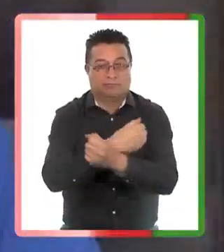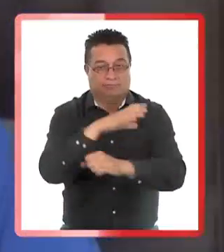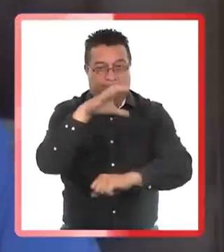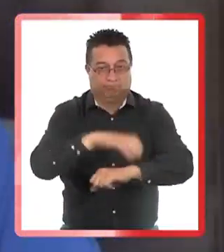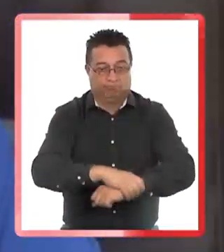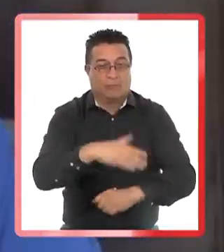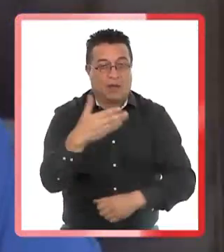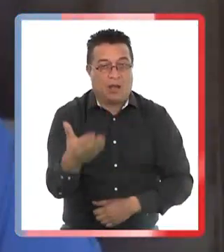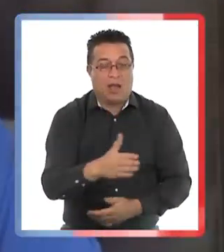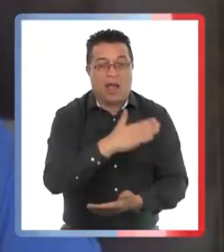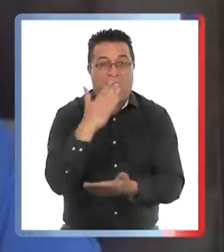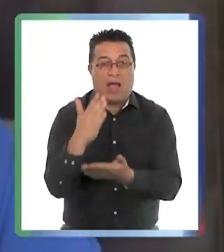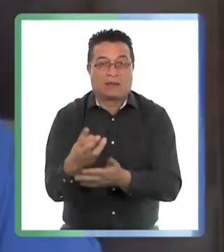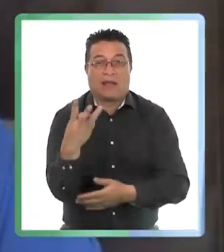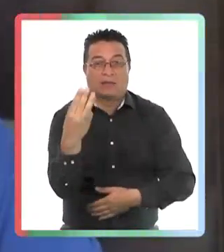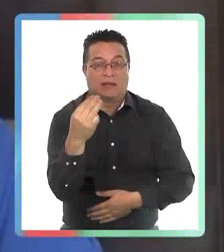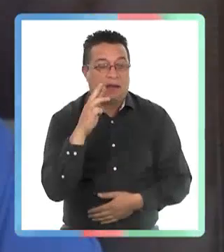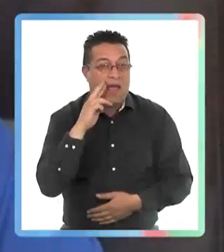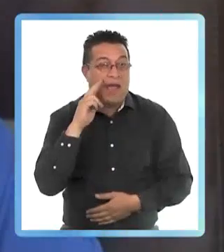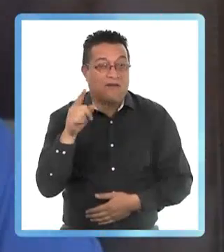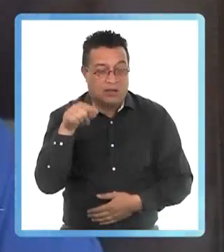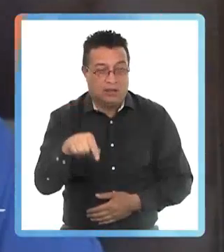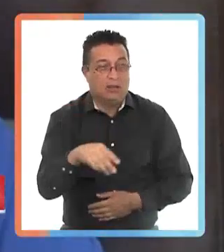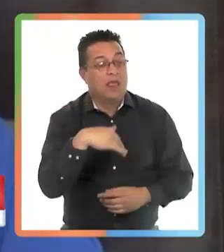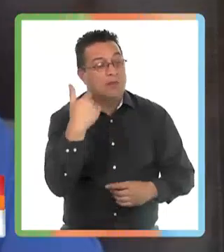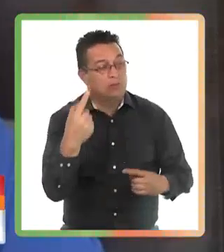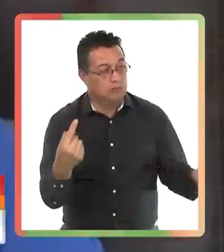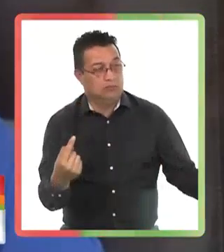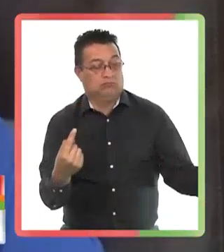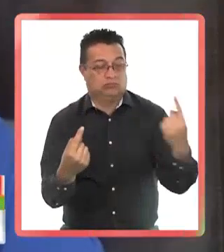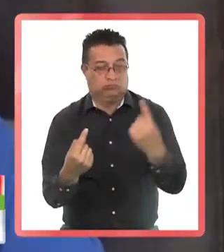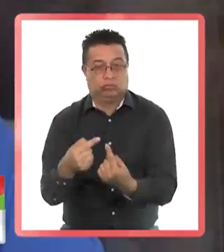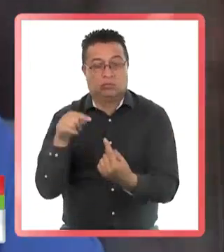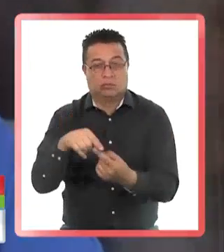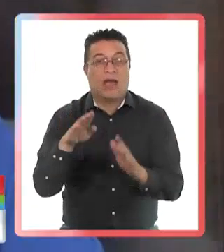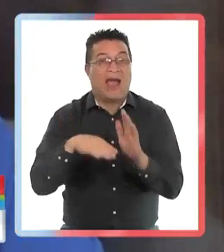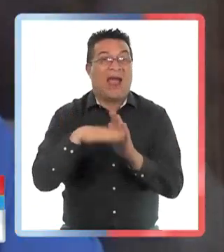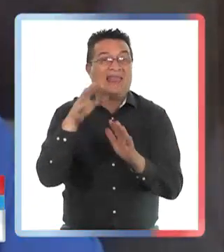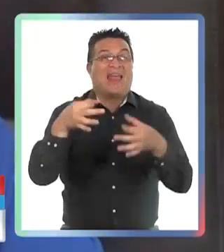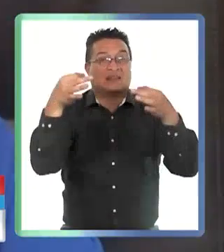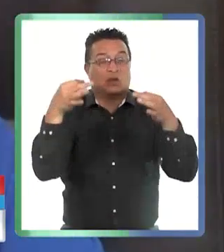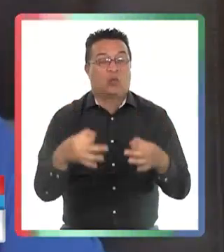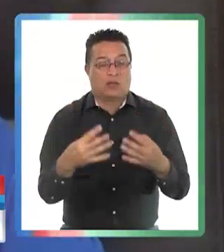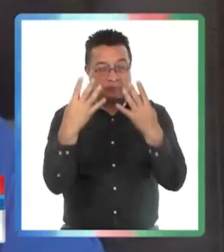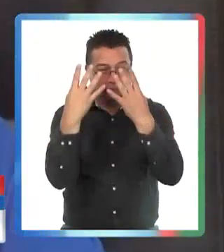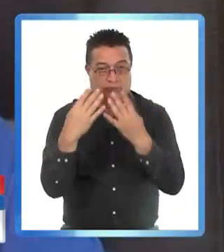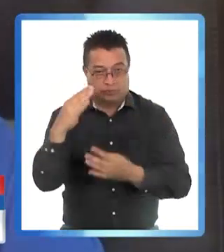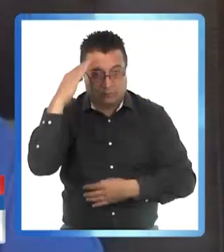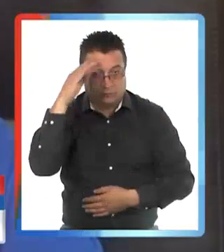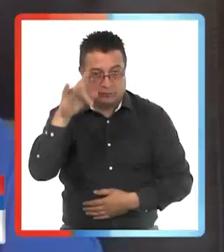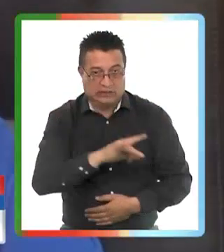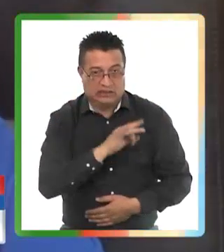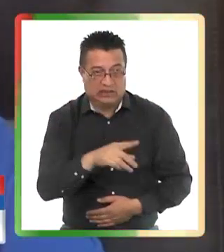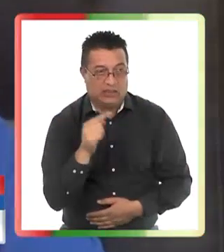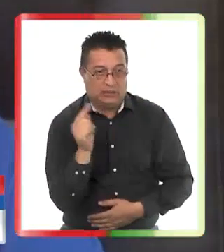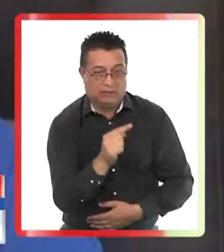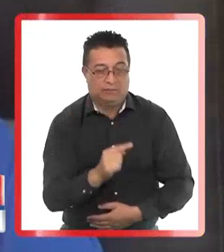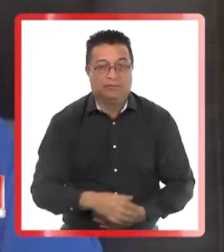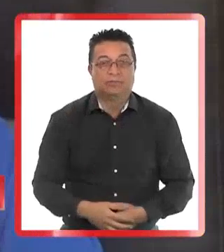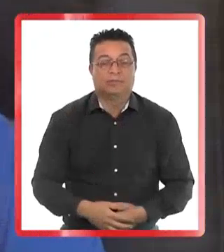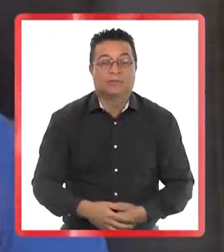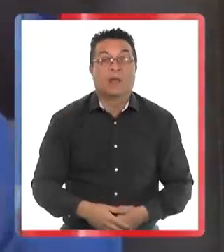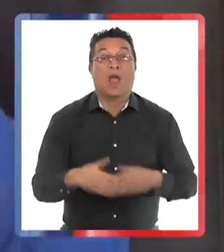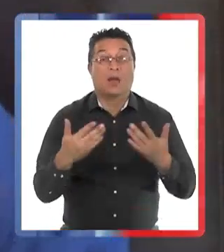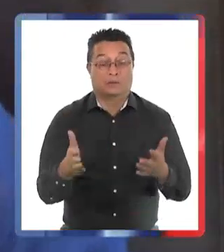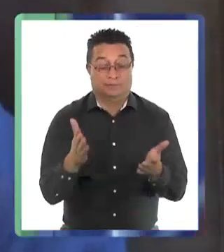ingreso en calidad de detenidos hasta el día 13 de abril del presente año en la unidad de alta seguridad